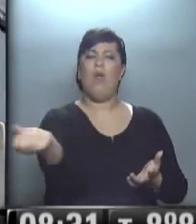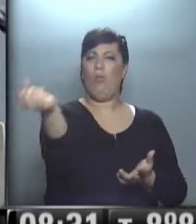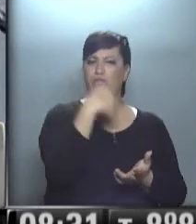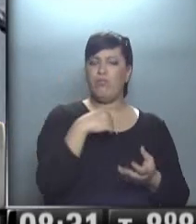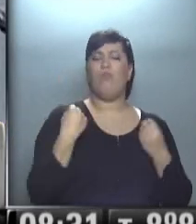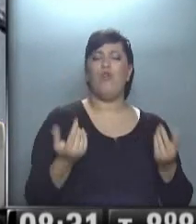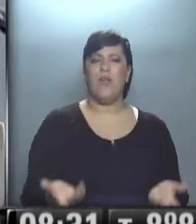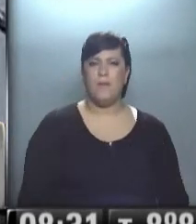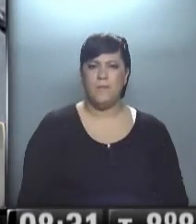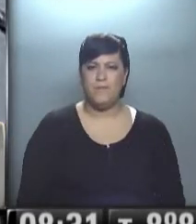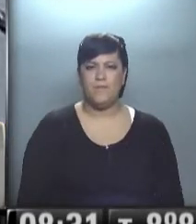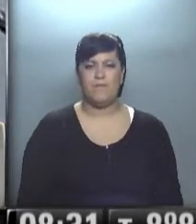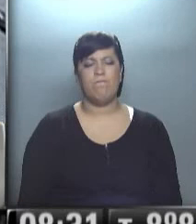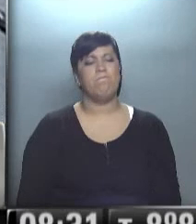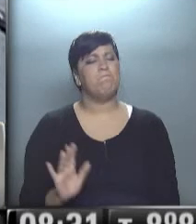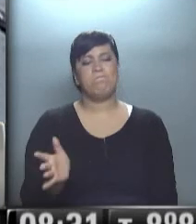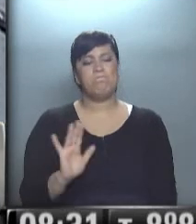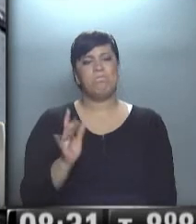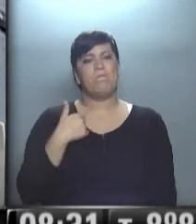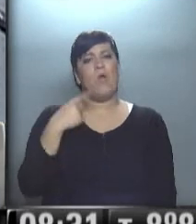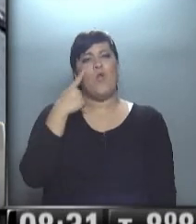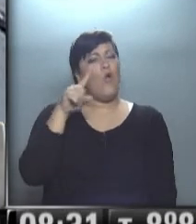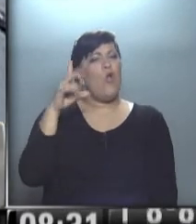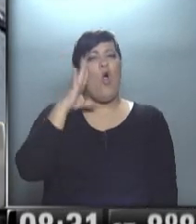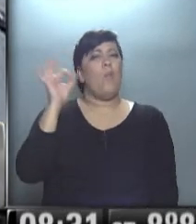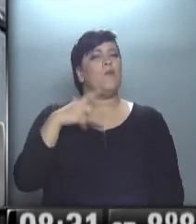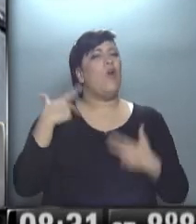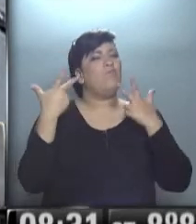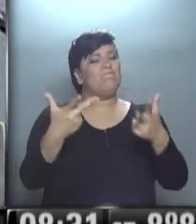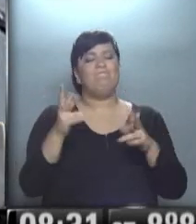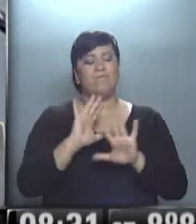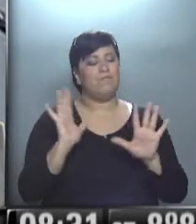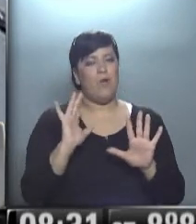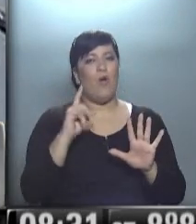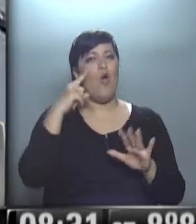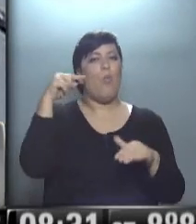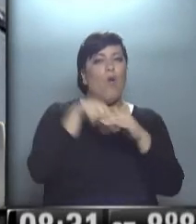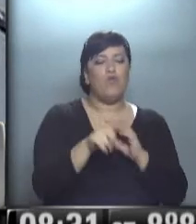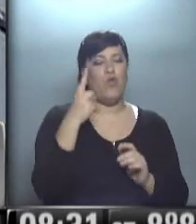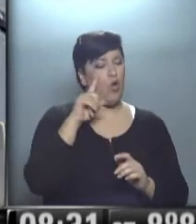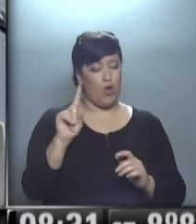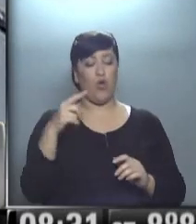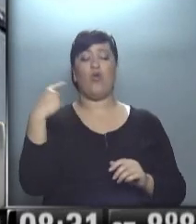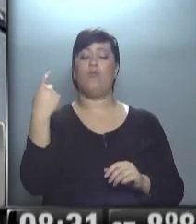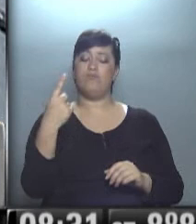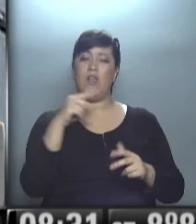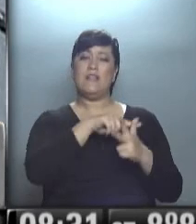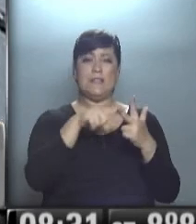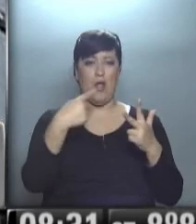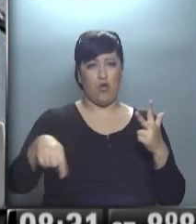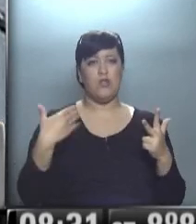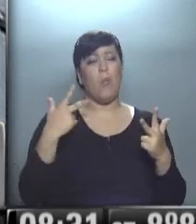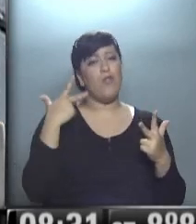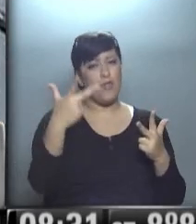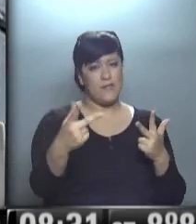no conozco en detalle como para emitir una opinión al respecto lo que sí le puedo decir son tres cuestiones primero el